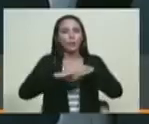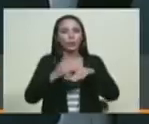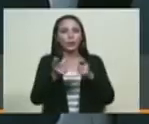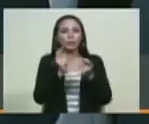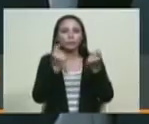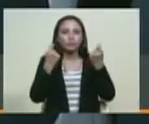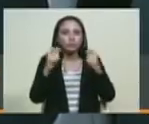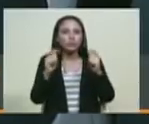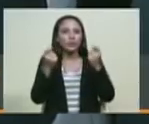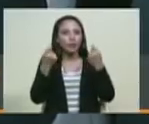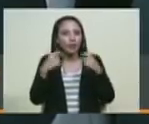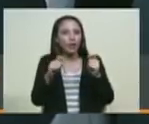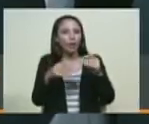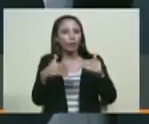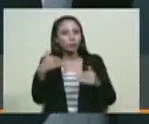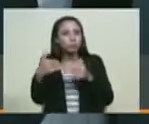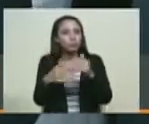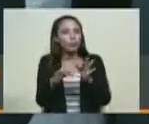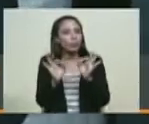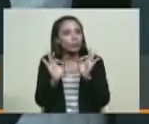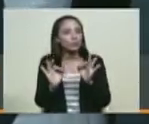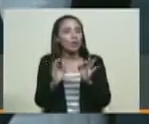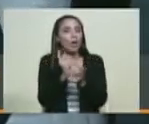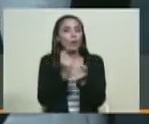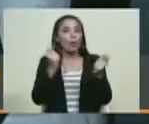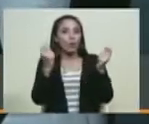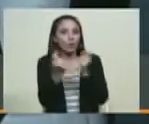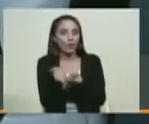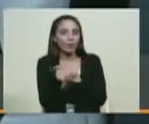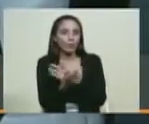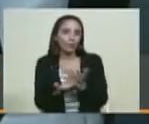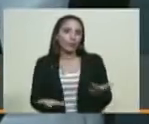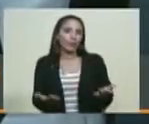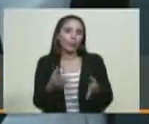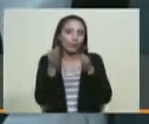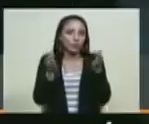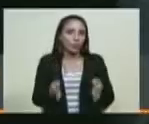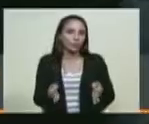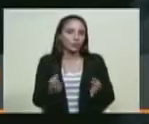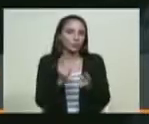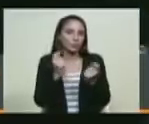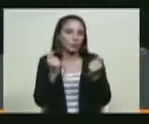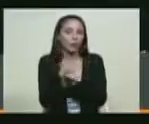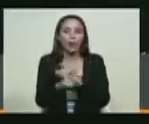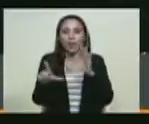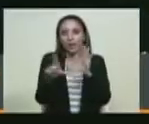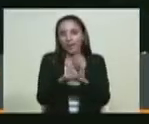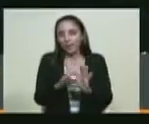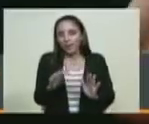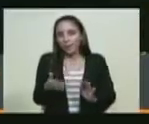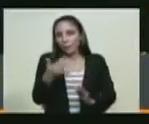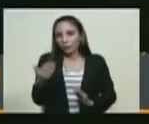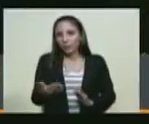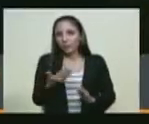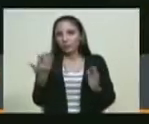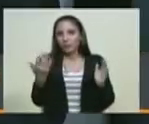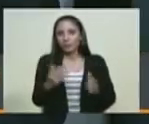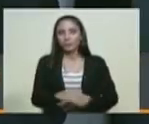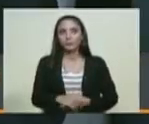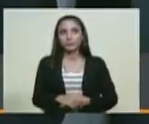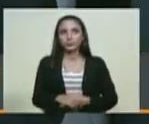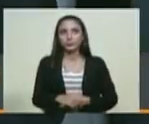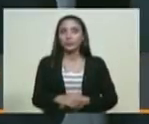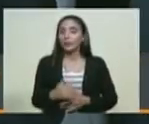agenda precisa de reformas que hay que hacer en el Poder Judicial, en las leyes fundamentales. Y quiero agradecer al